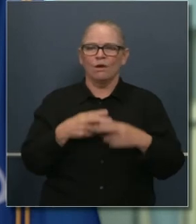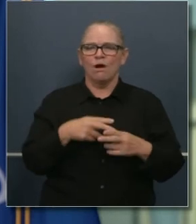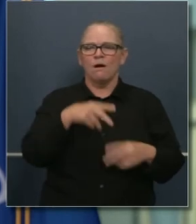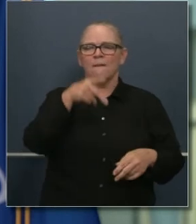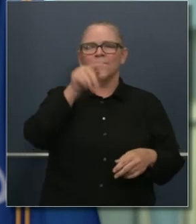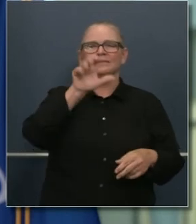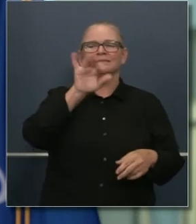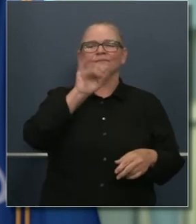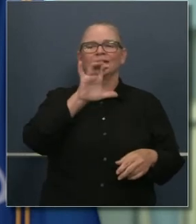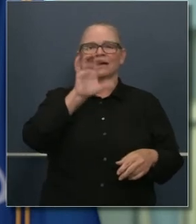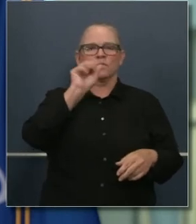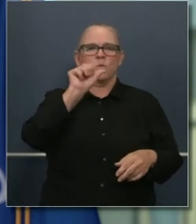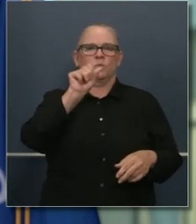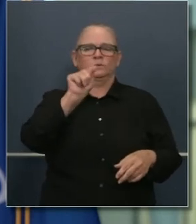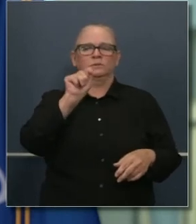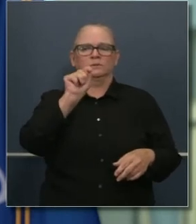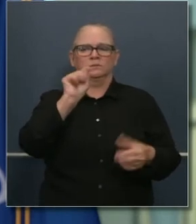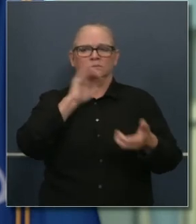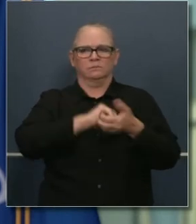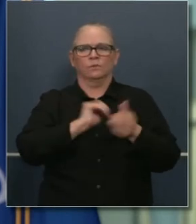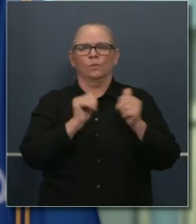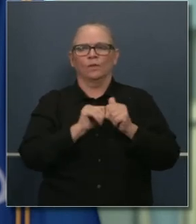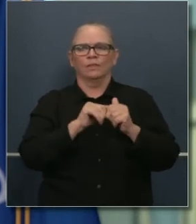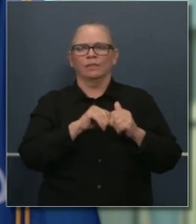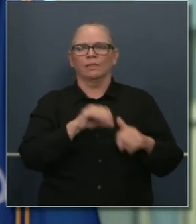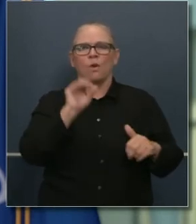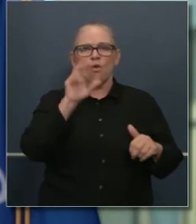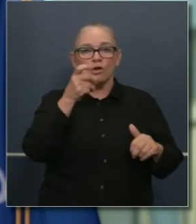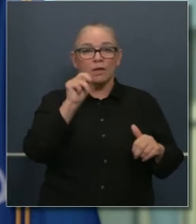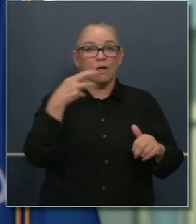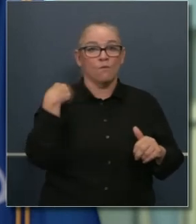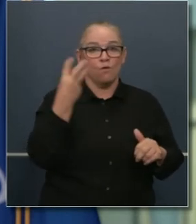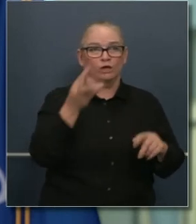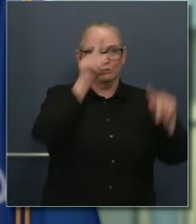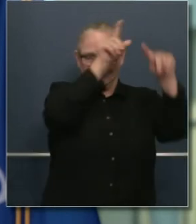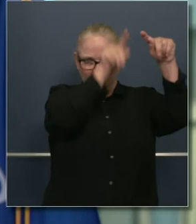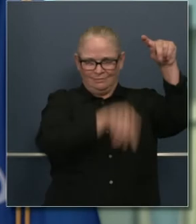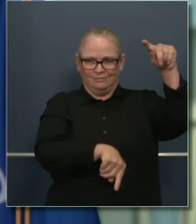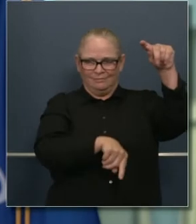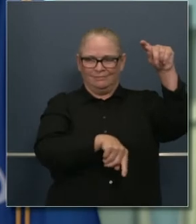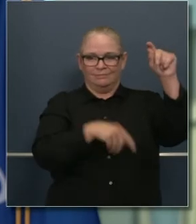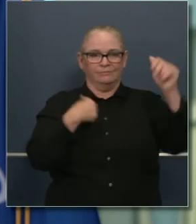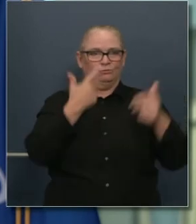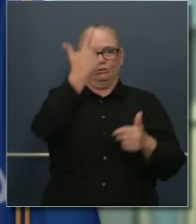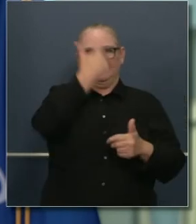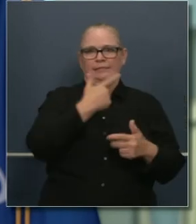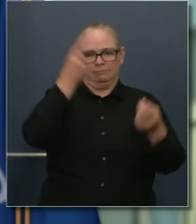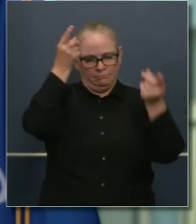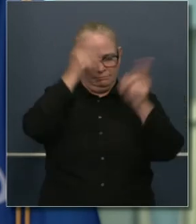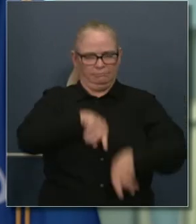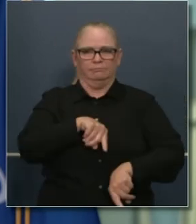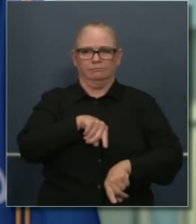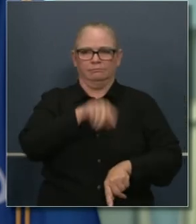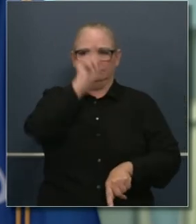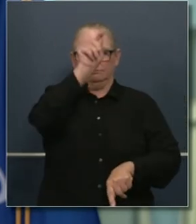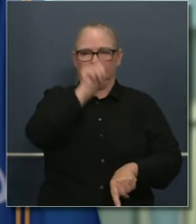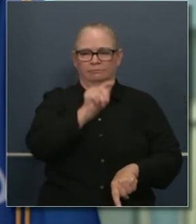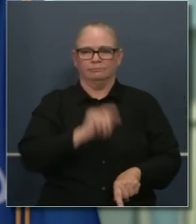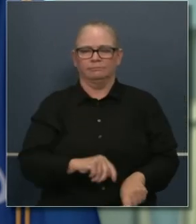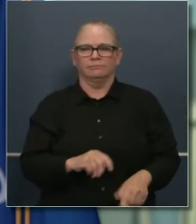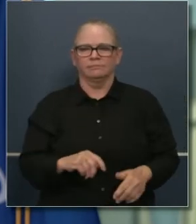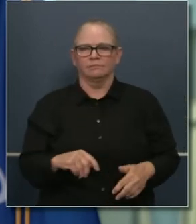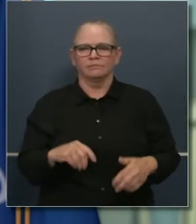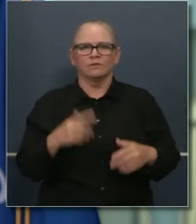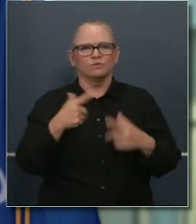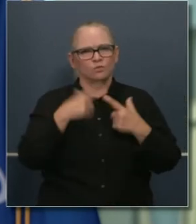costa pacífico también con oregón y washington ya hemos tenido mucho esfuerzo con una estrategia de energía verde y